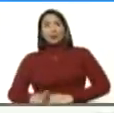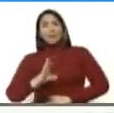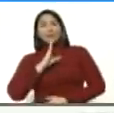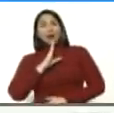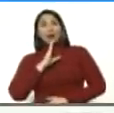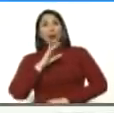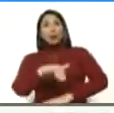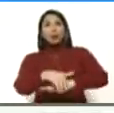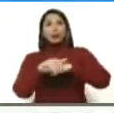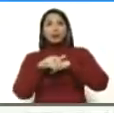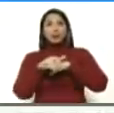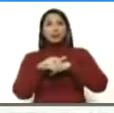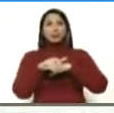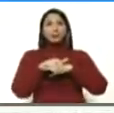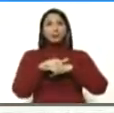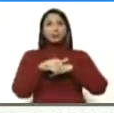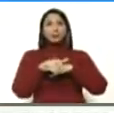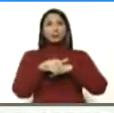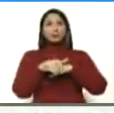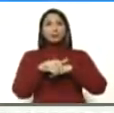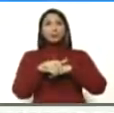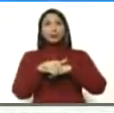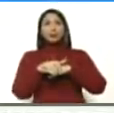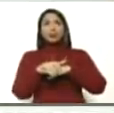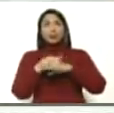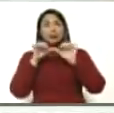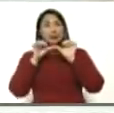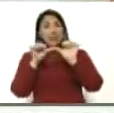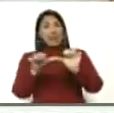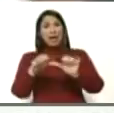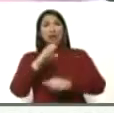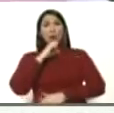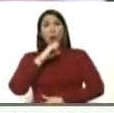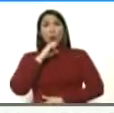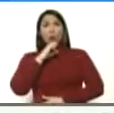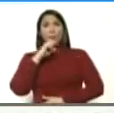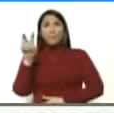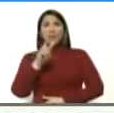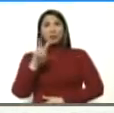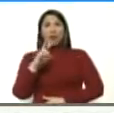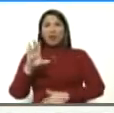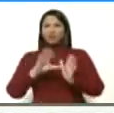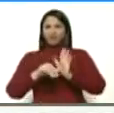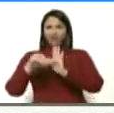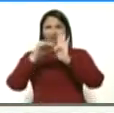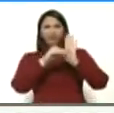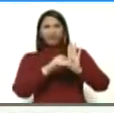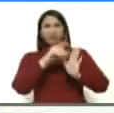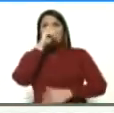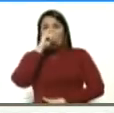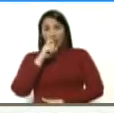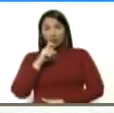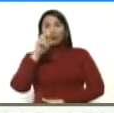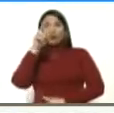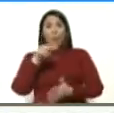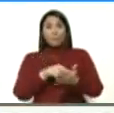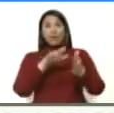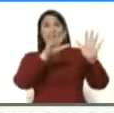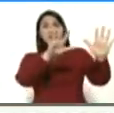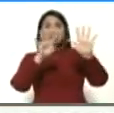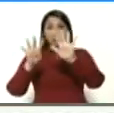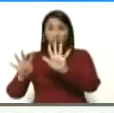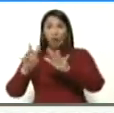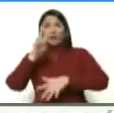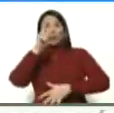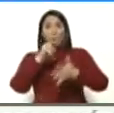de Inglaterra se quedara con el oro de Venezuela. En el año